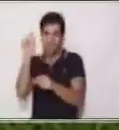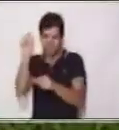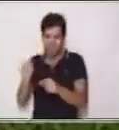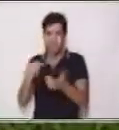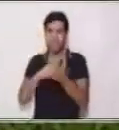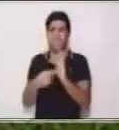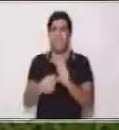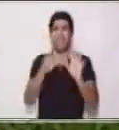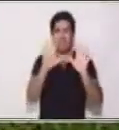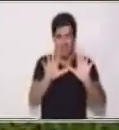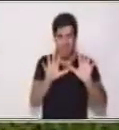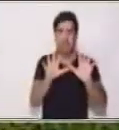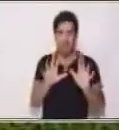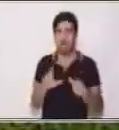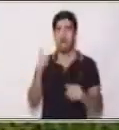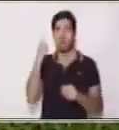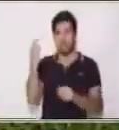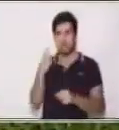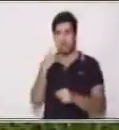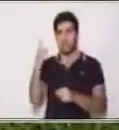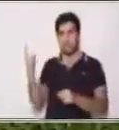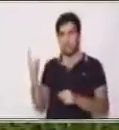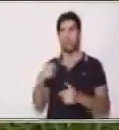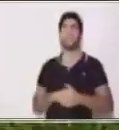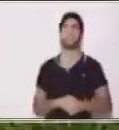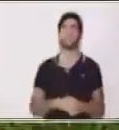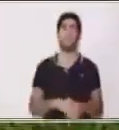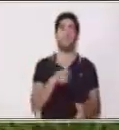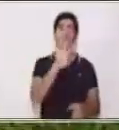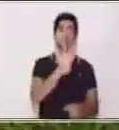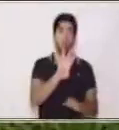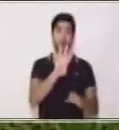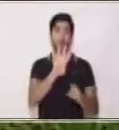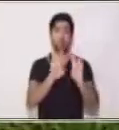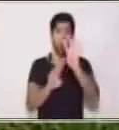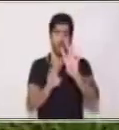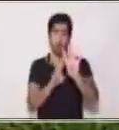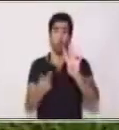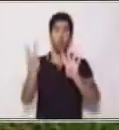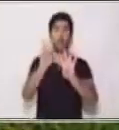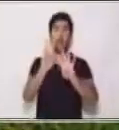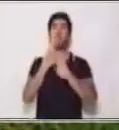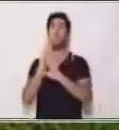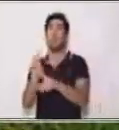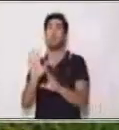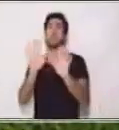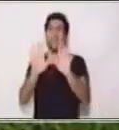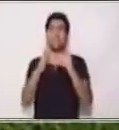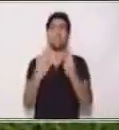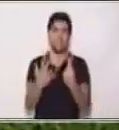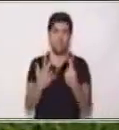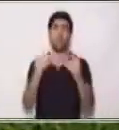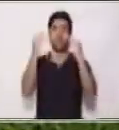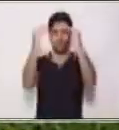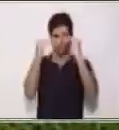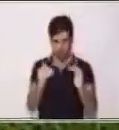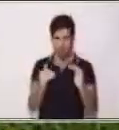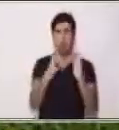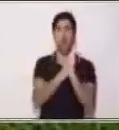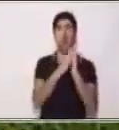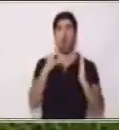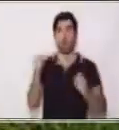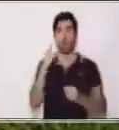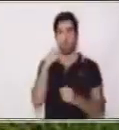16. Y ahora vamos a multiplicar las tres medidas. Pi, el radio al cuadrado y la